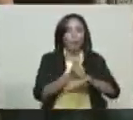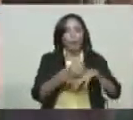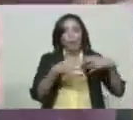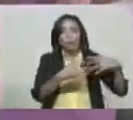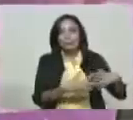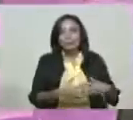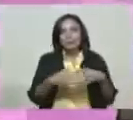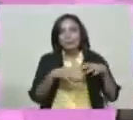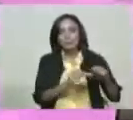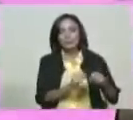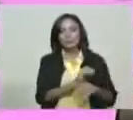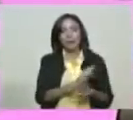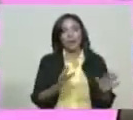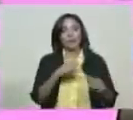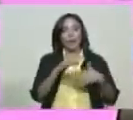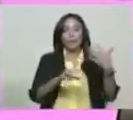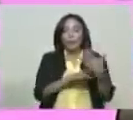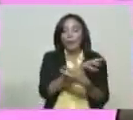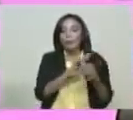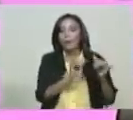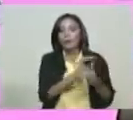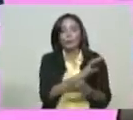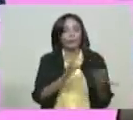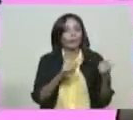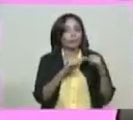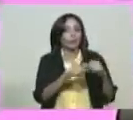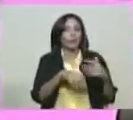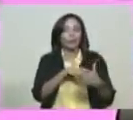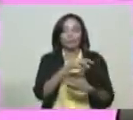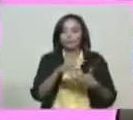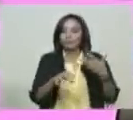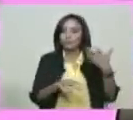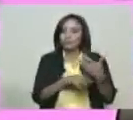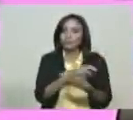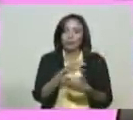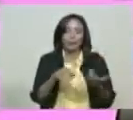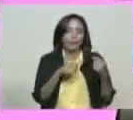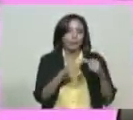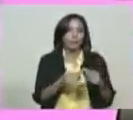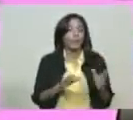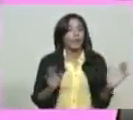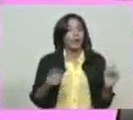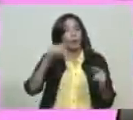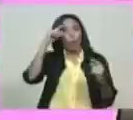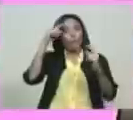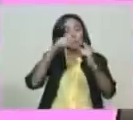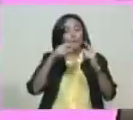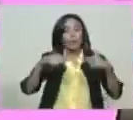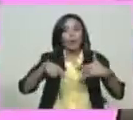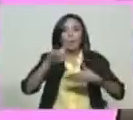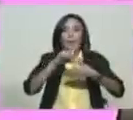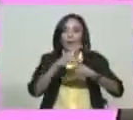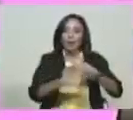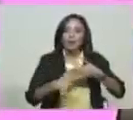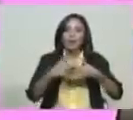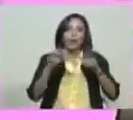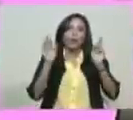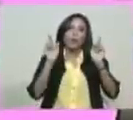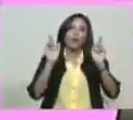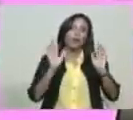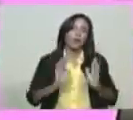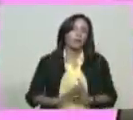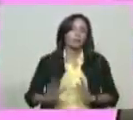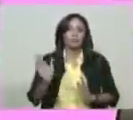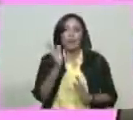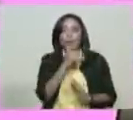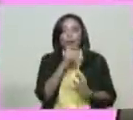Mientras exista imperialismo, habrá agresión. Alguien puede soñar en América Latina y el Caribe